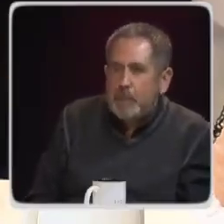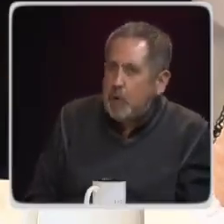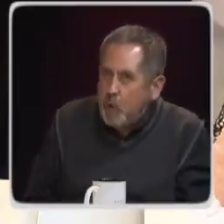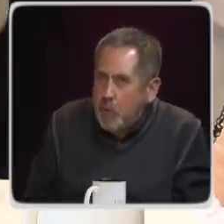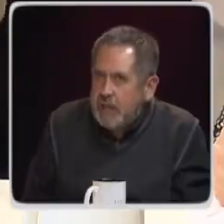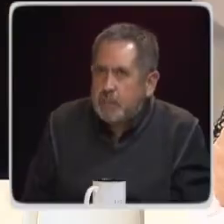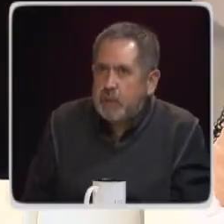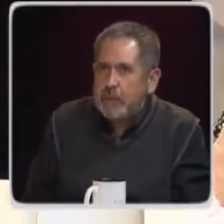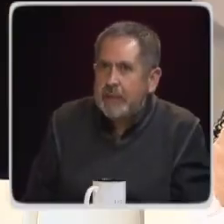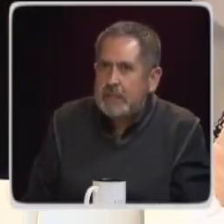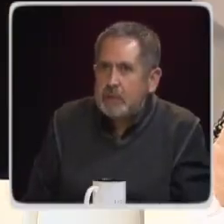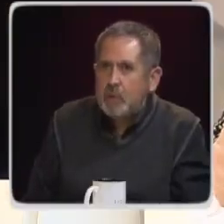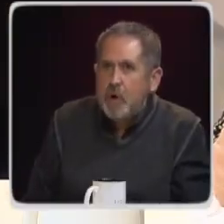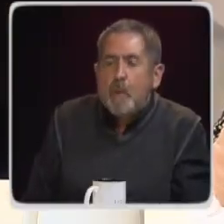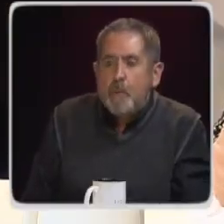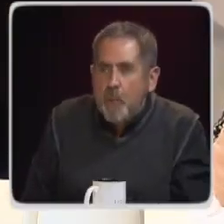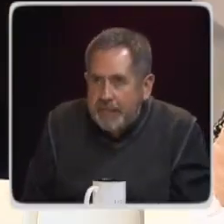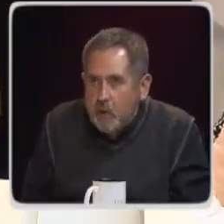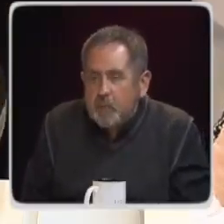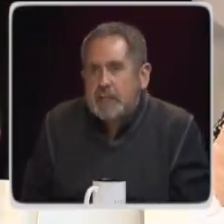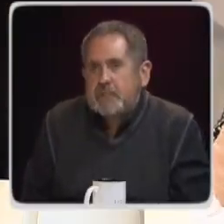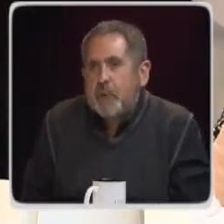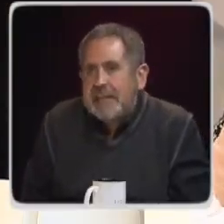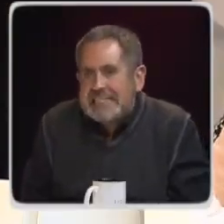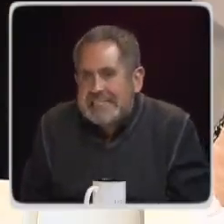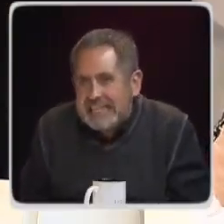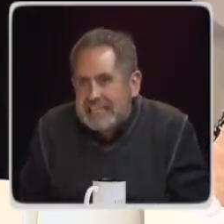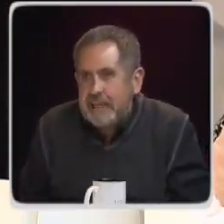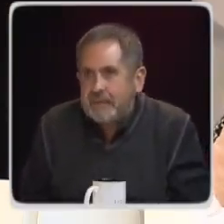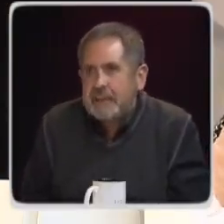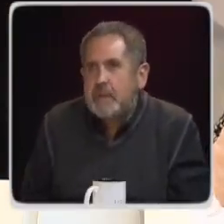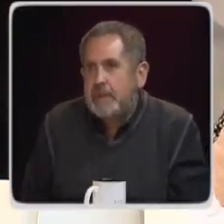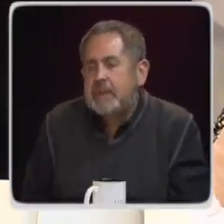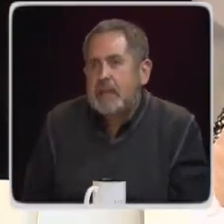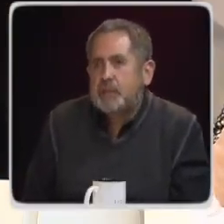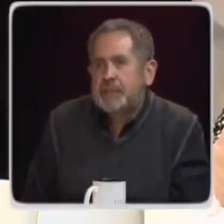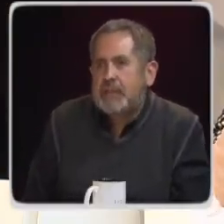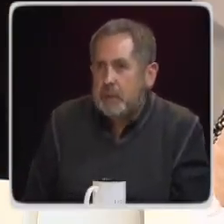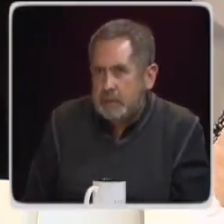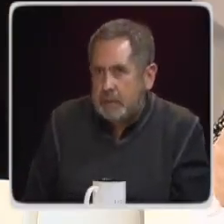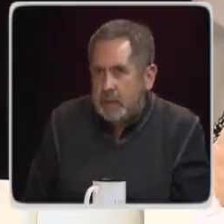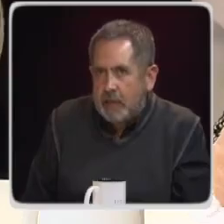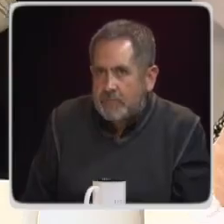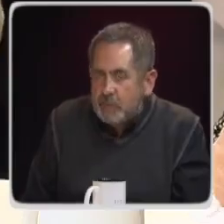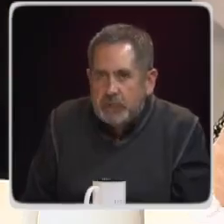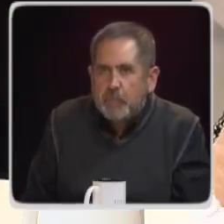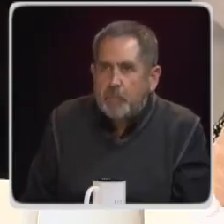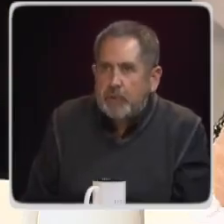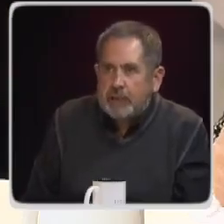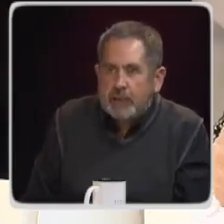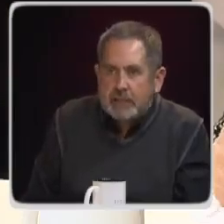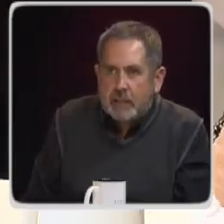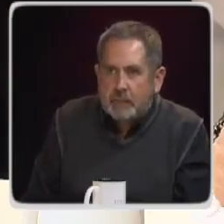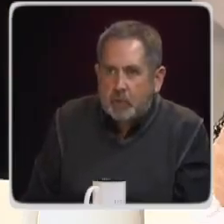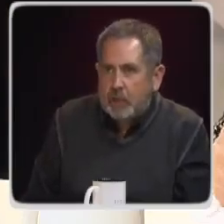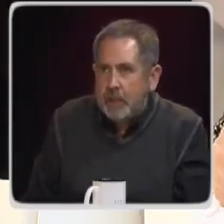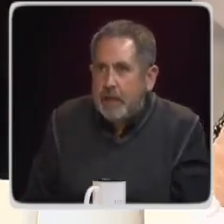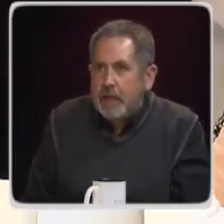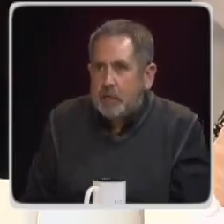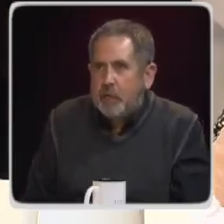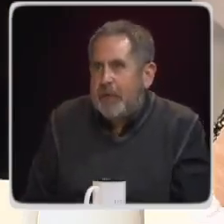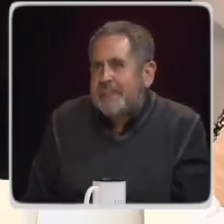ya sean maestros sordos o maestros oyentes, pero que deben ser competentes en las dos lenguas. Tanto ser maestros oyentes que manejan la